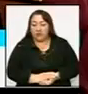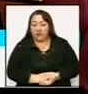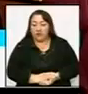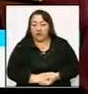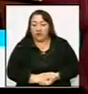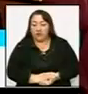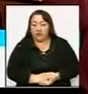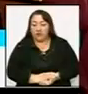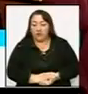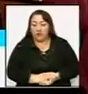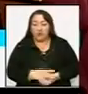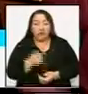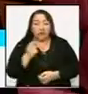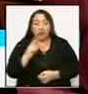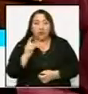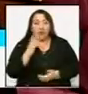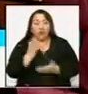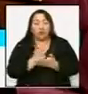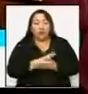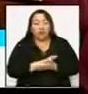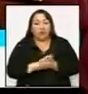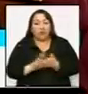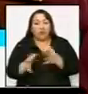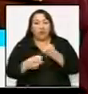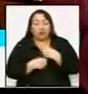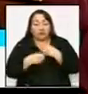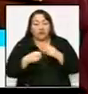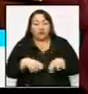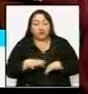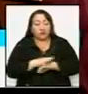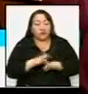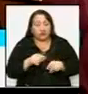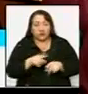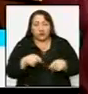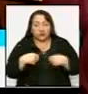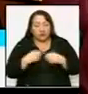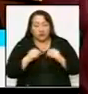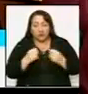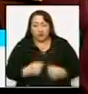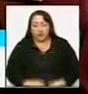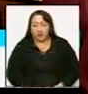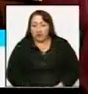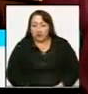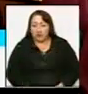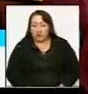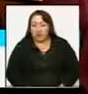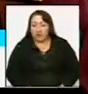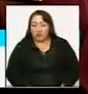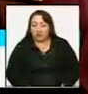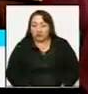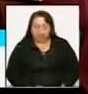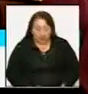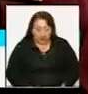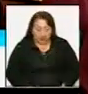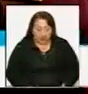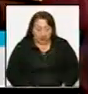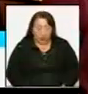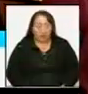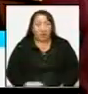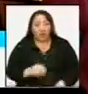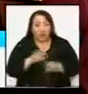rápidamente, entiendo que no tendrían ningún problema en recibir las renuncias. Es decir, ellos tienen una plataforma interactiva, ellos